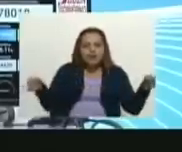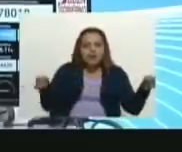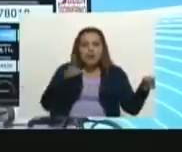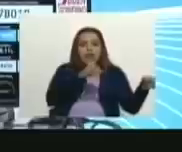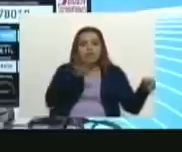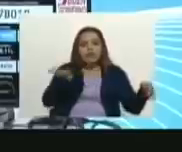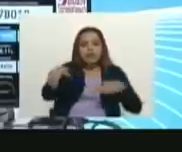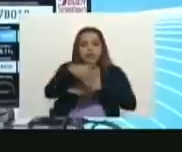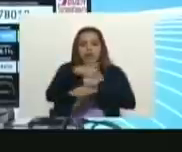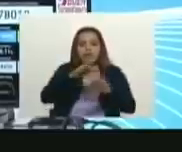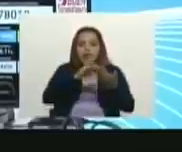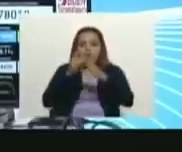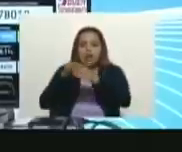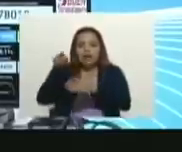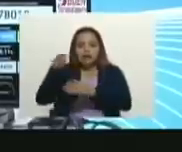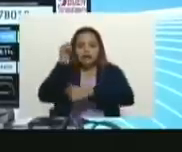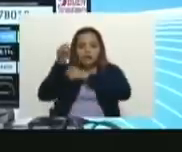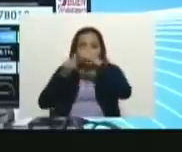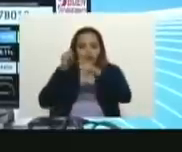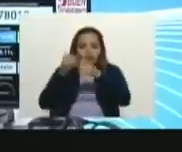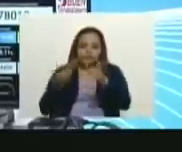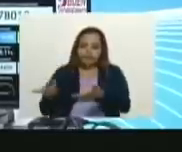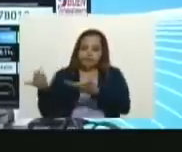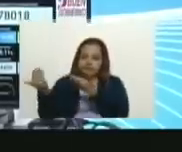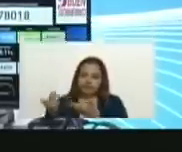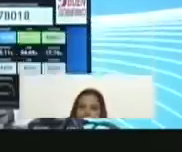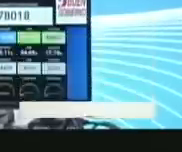comunidad. Presidente, tenemos el video. Adelante, video.